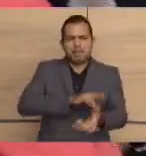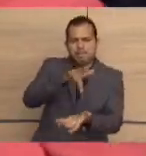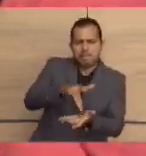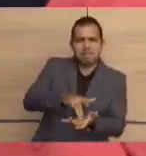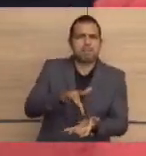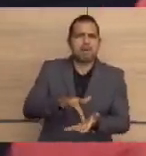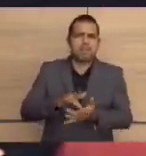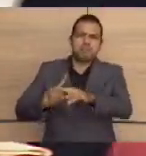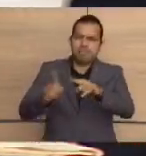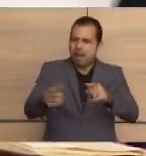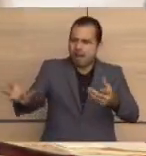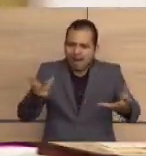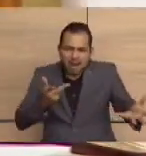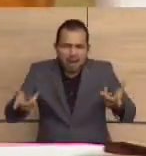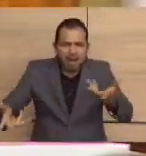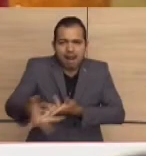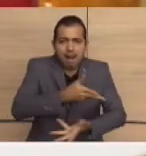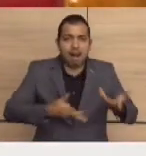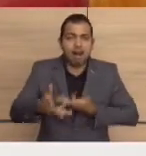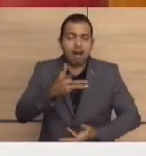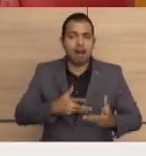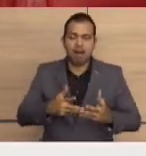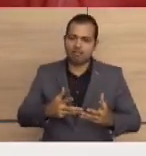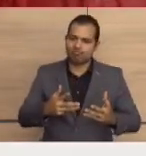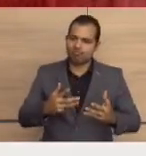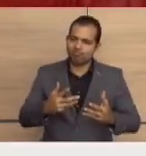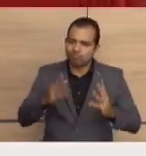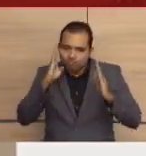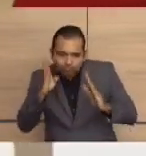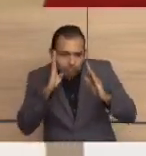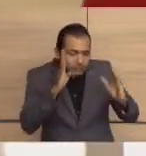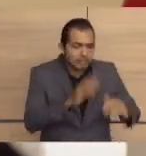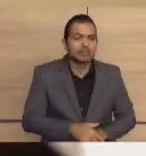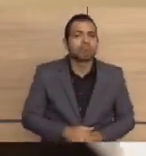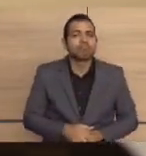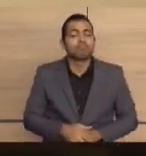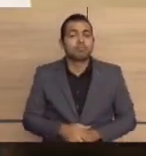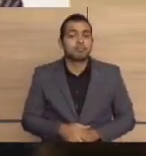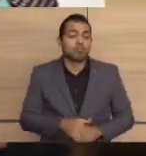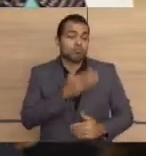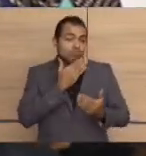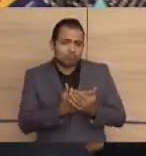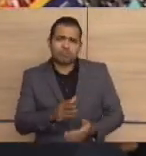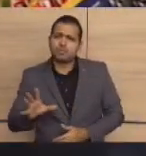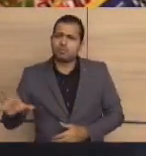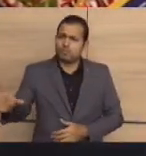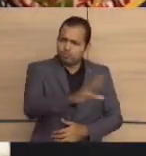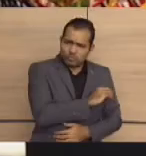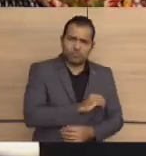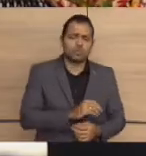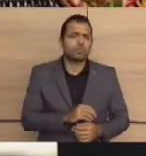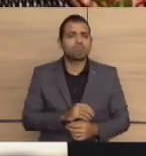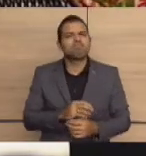gratitud. Gracias a ustedes por verlo así, del espacio. Una misión importantísima alrededor de resignificar